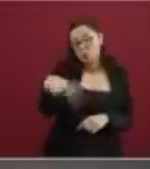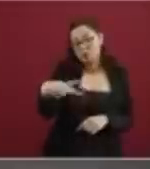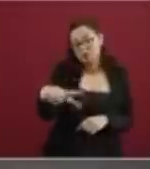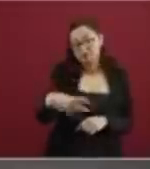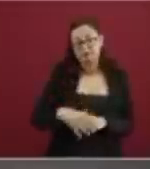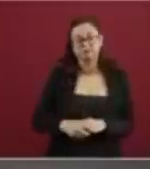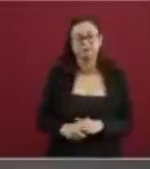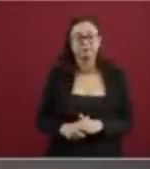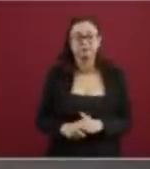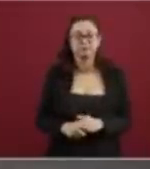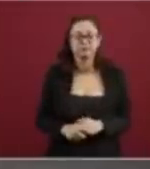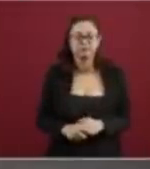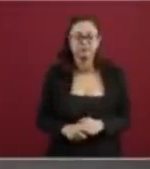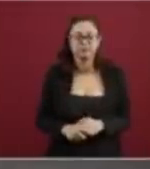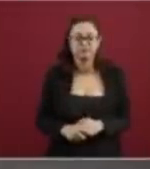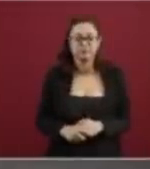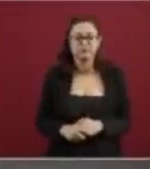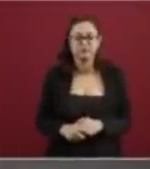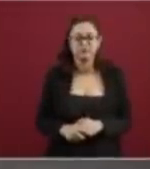No puedo yo